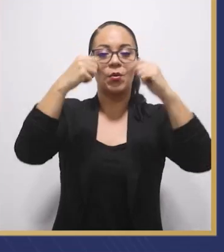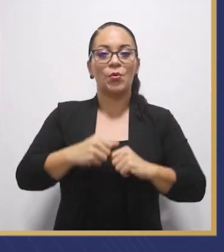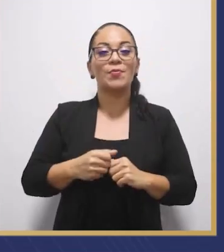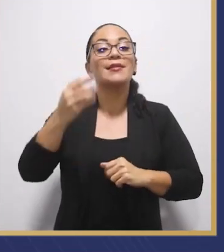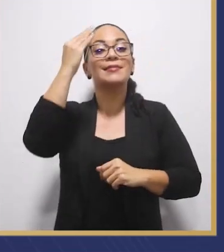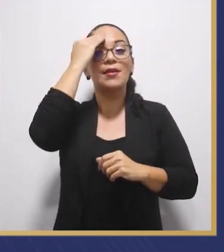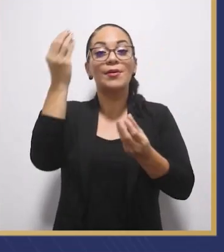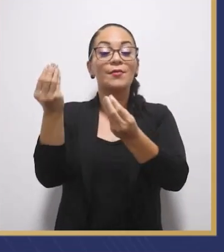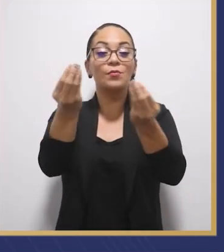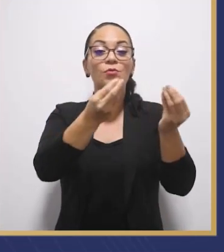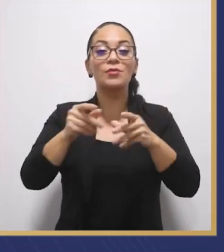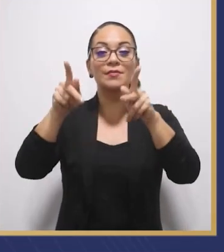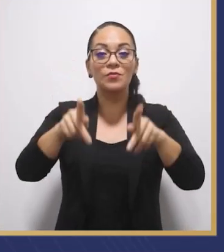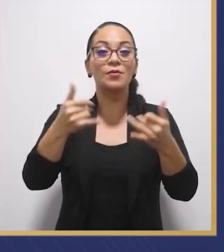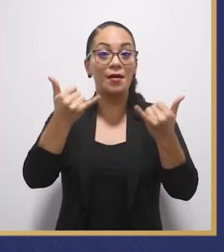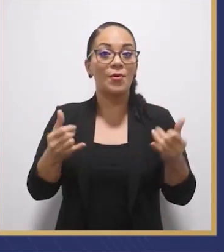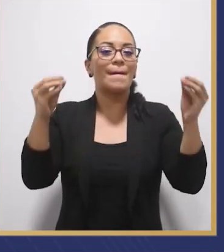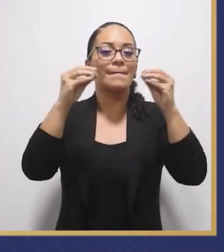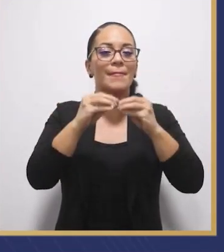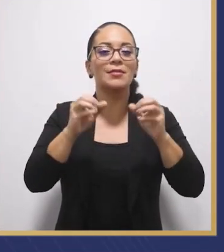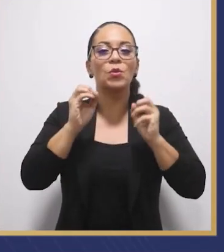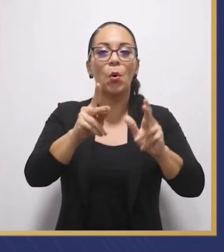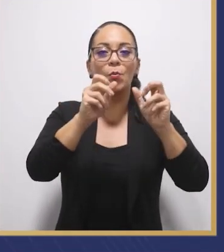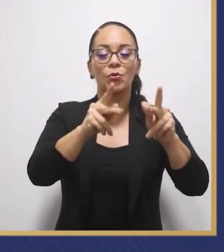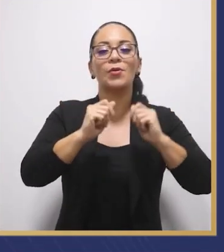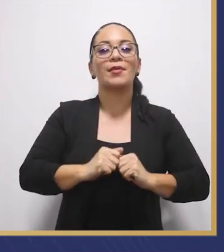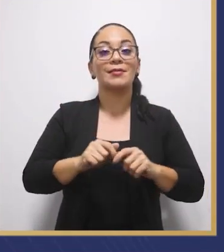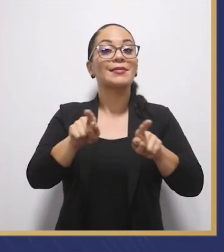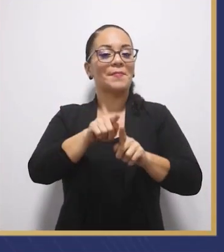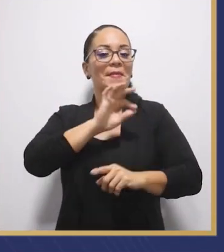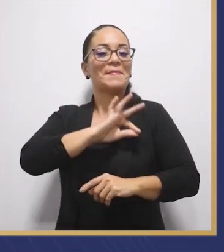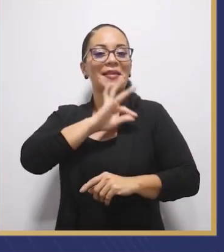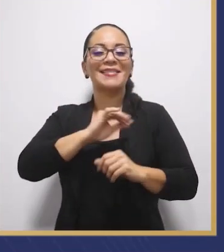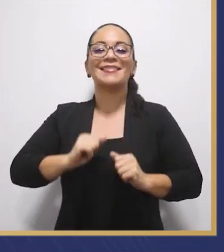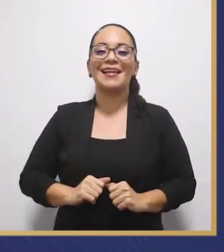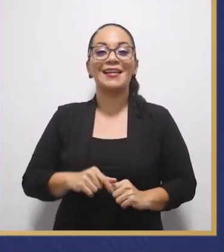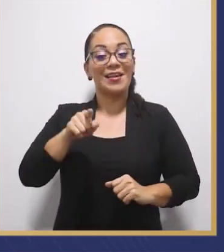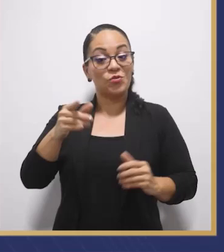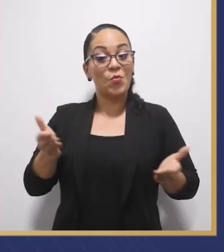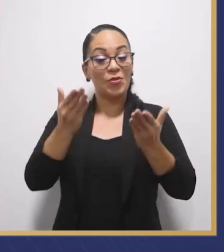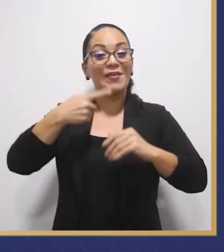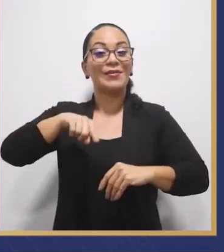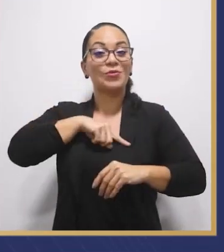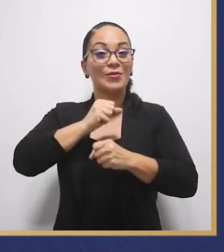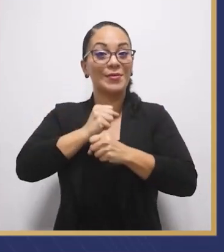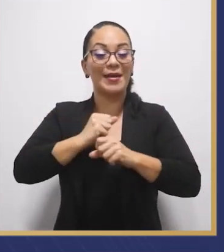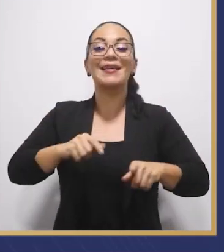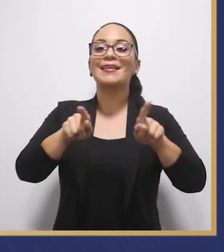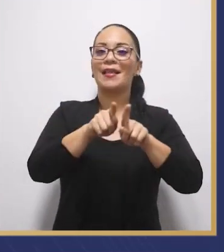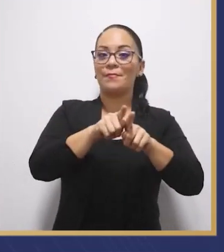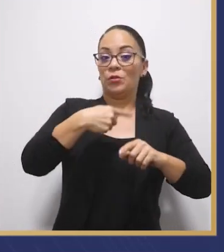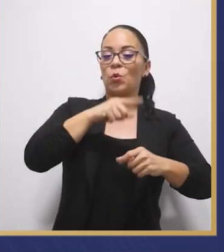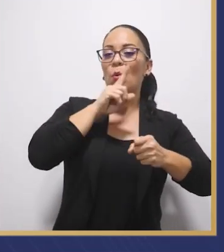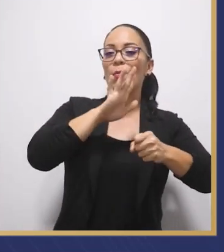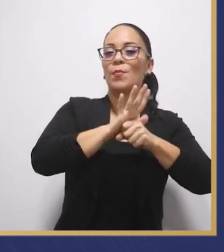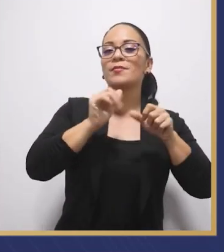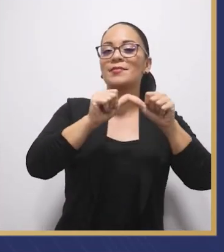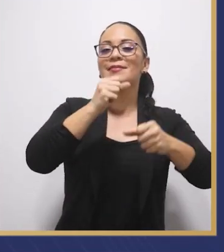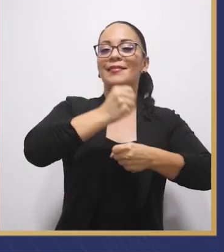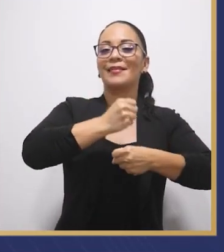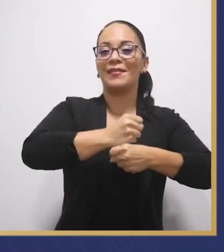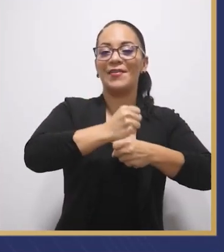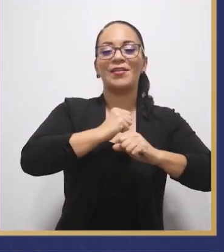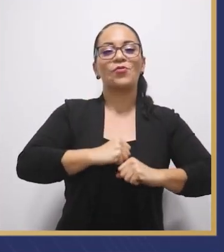que tantas personas hoy tienen más oportunidades y bienestar nos motiva, pero también nos compromete a seguir